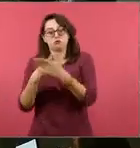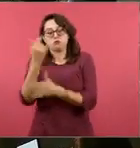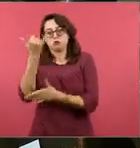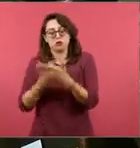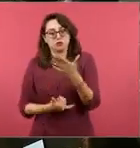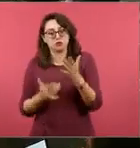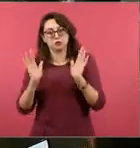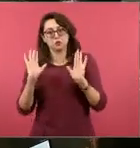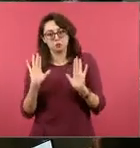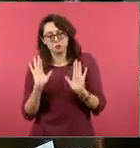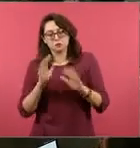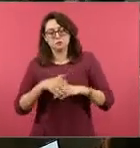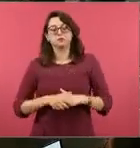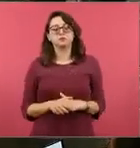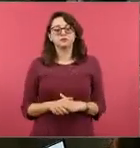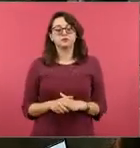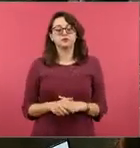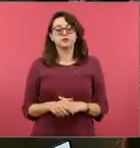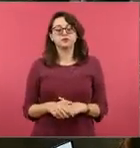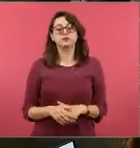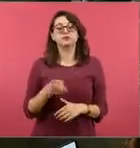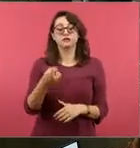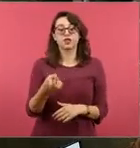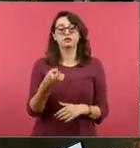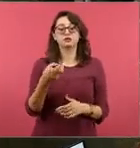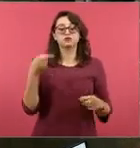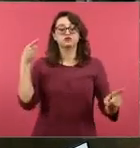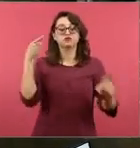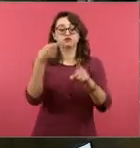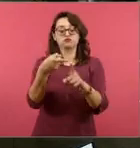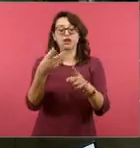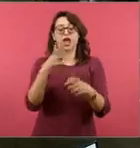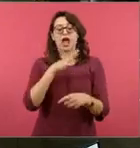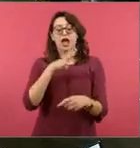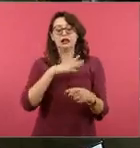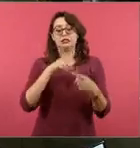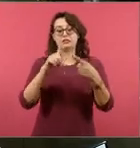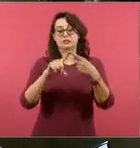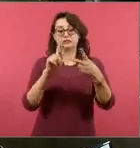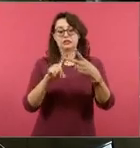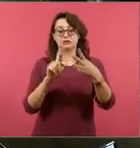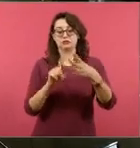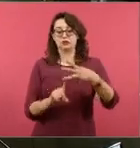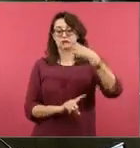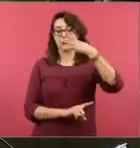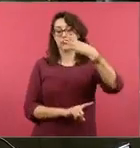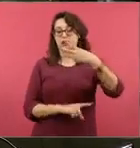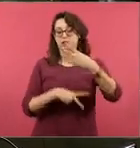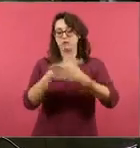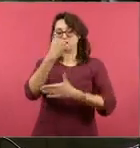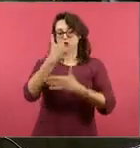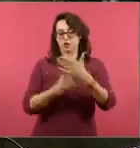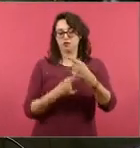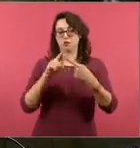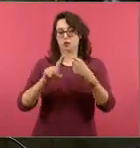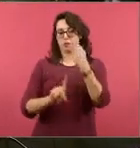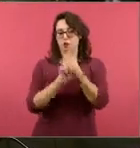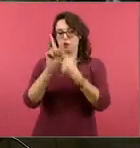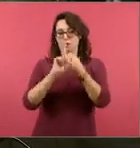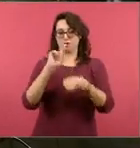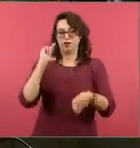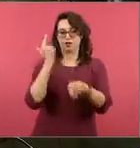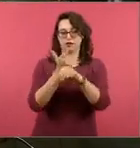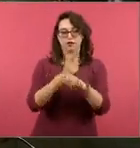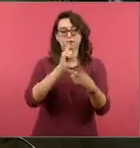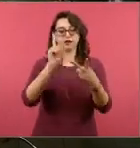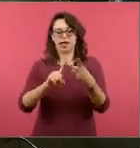En este ejemplo específico del campo formativo de lenguajes, hablamos de las 3 primeras partes, los momentos: identificación, acción e